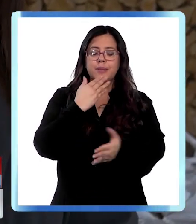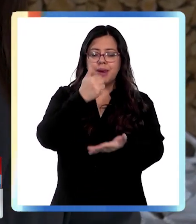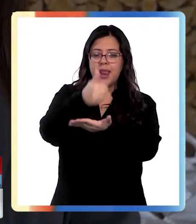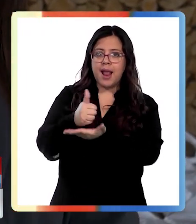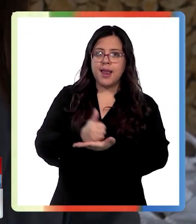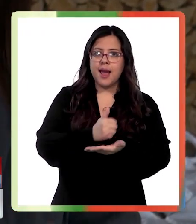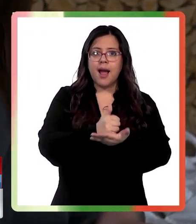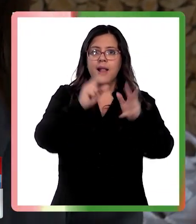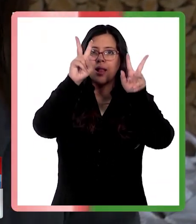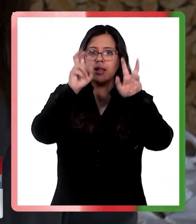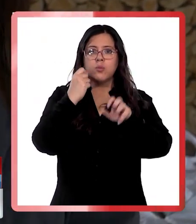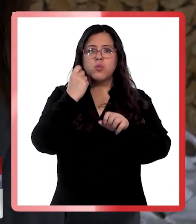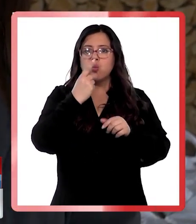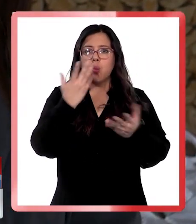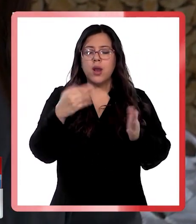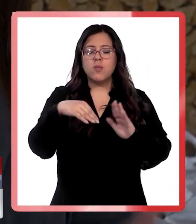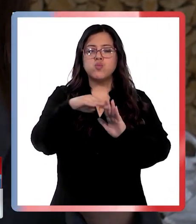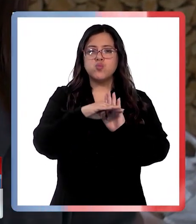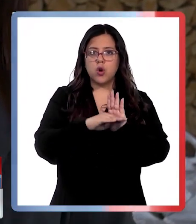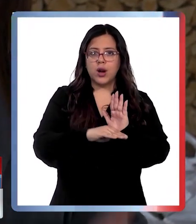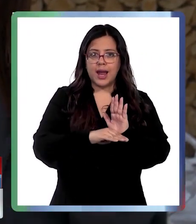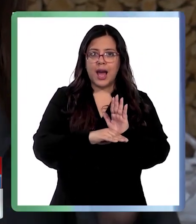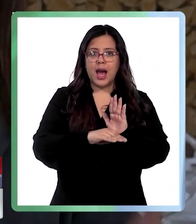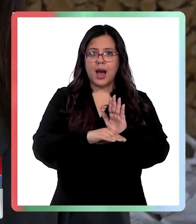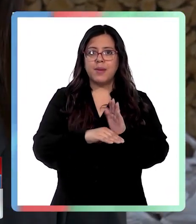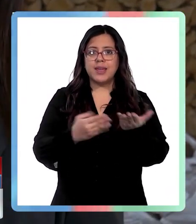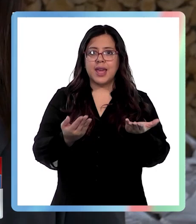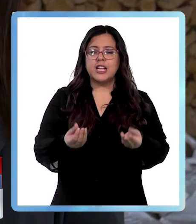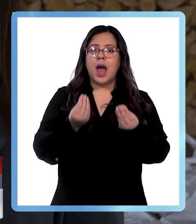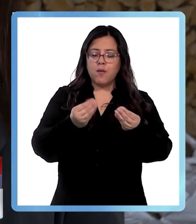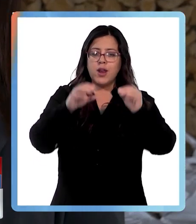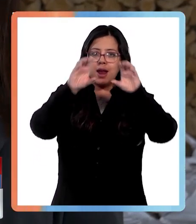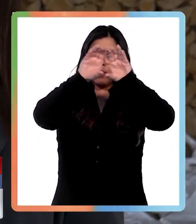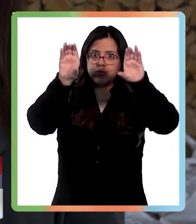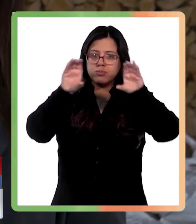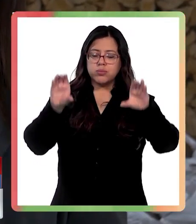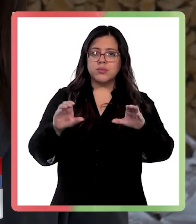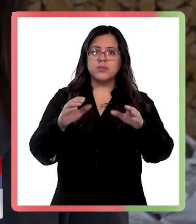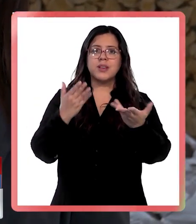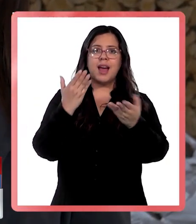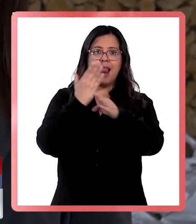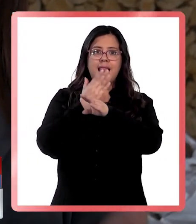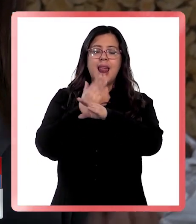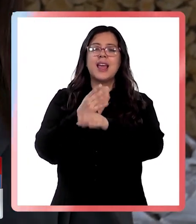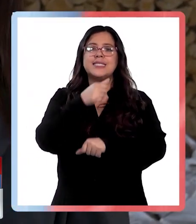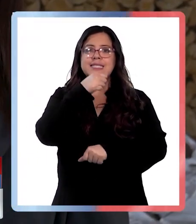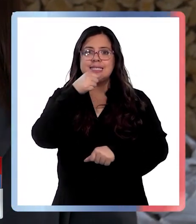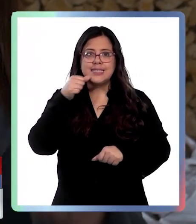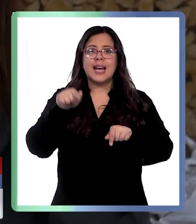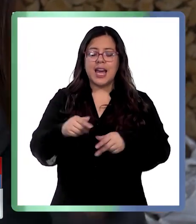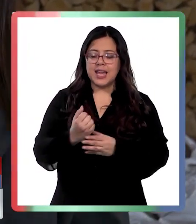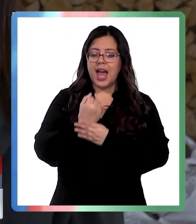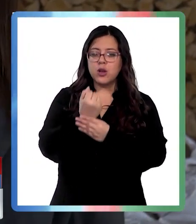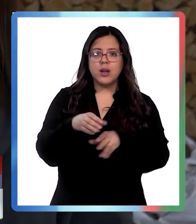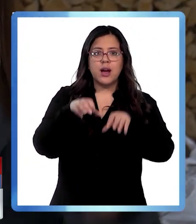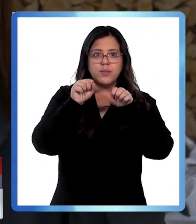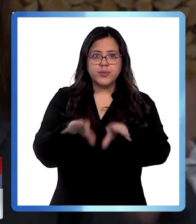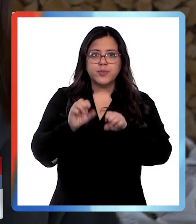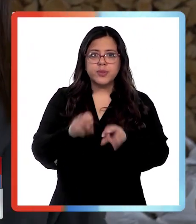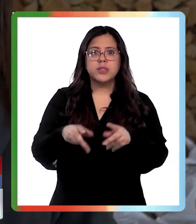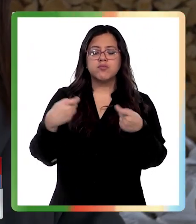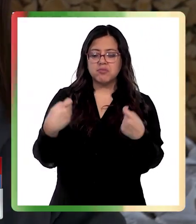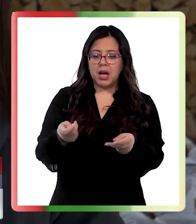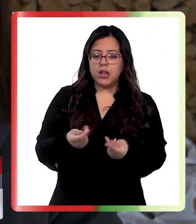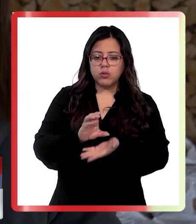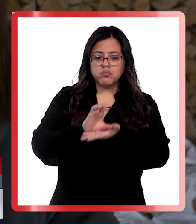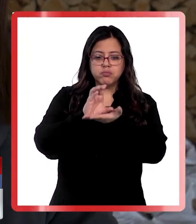alcalde, lo relacionado al programa Está Buena Tu Leña Seca, que es un programa que beneficia con capacitación e